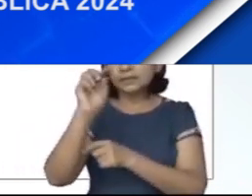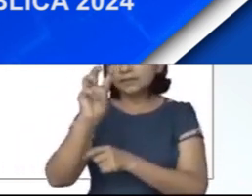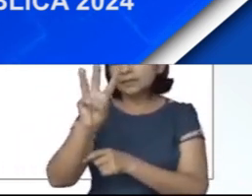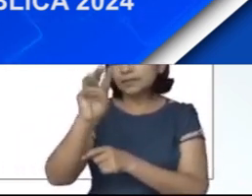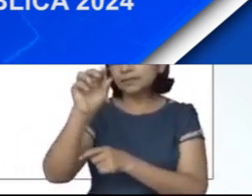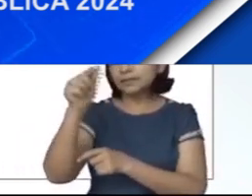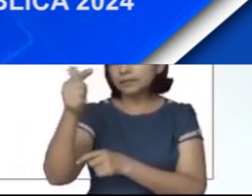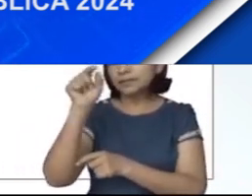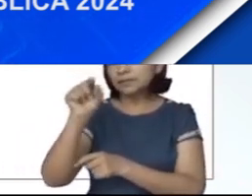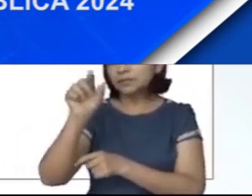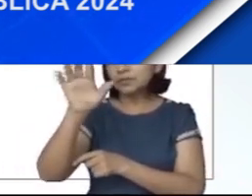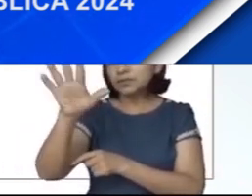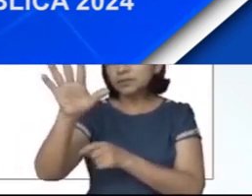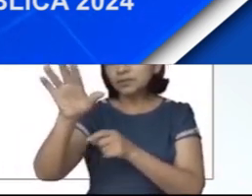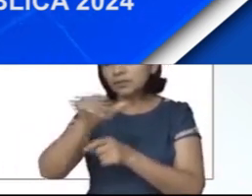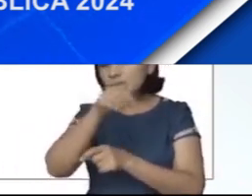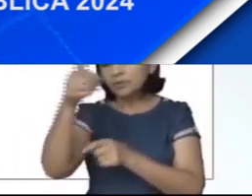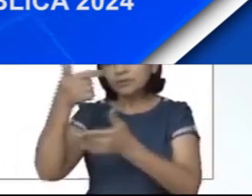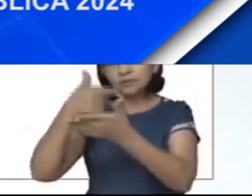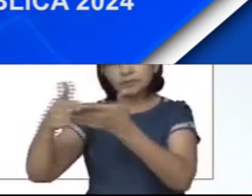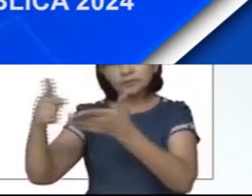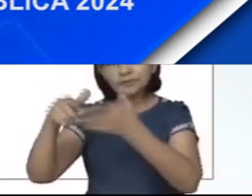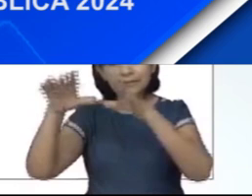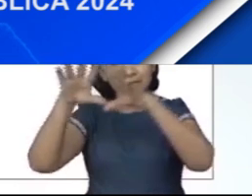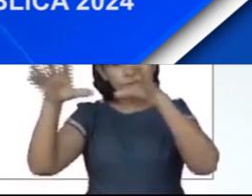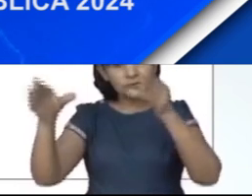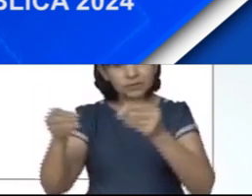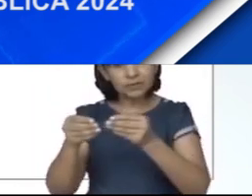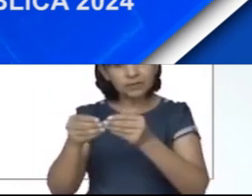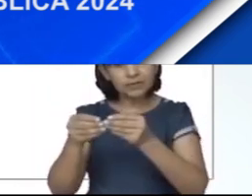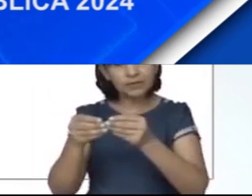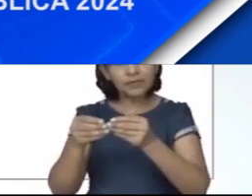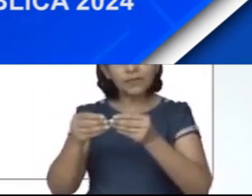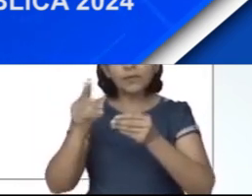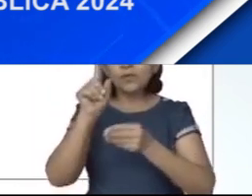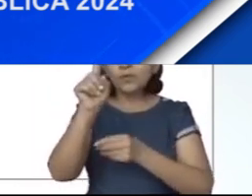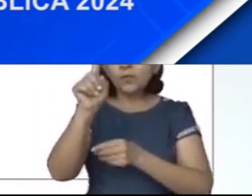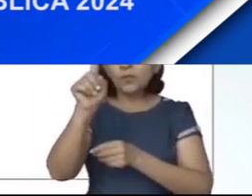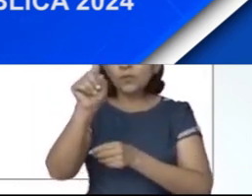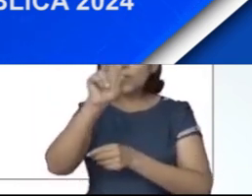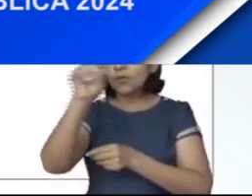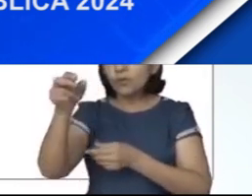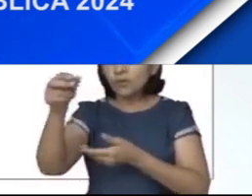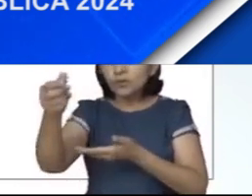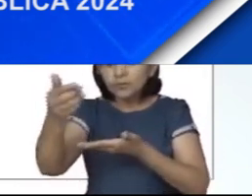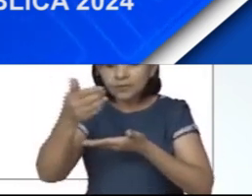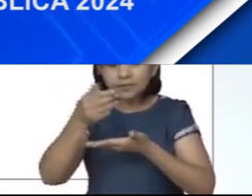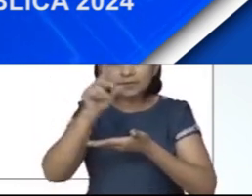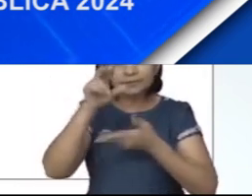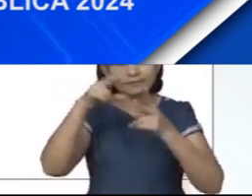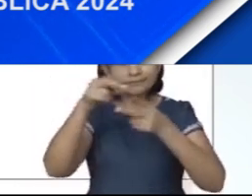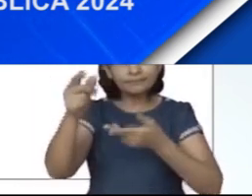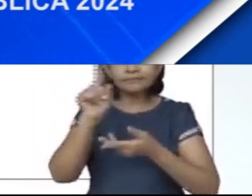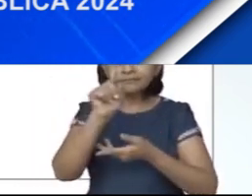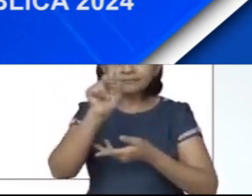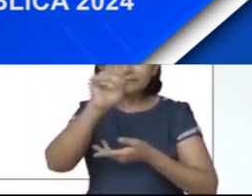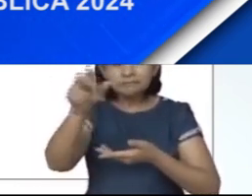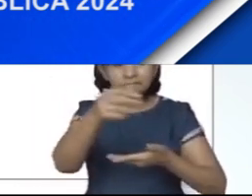37.5% el gasto total. Es decir, de cada córdoba que se genera en este país de